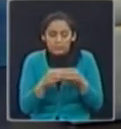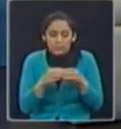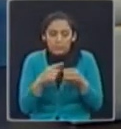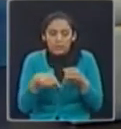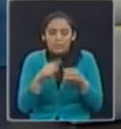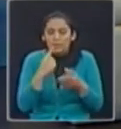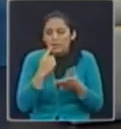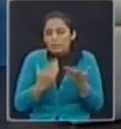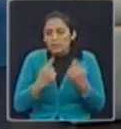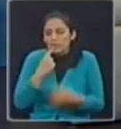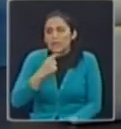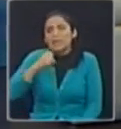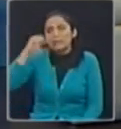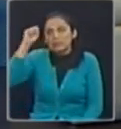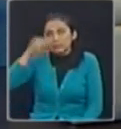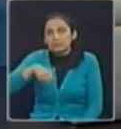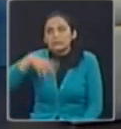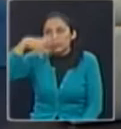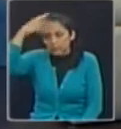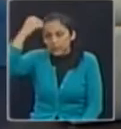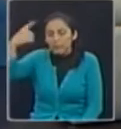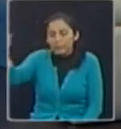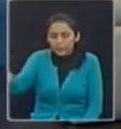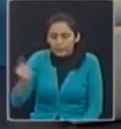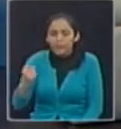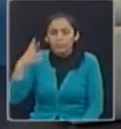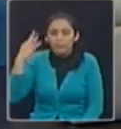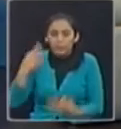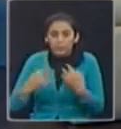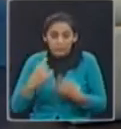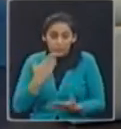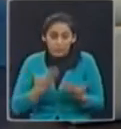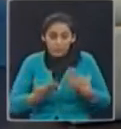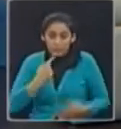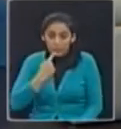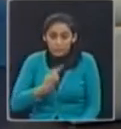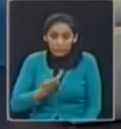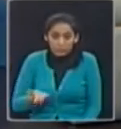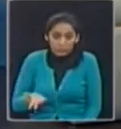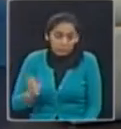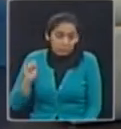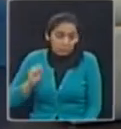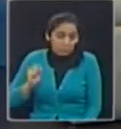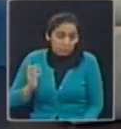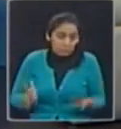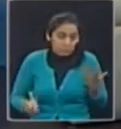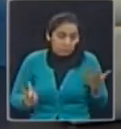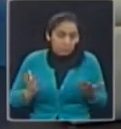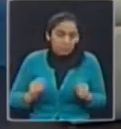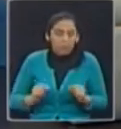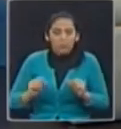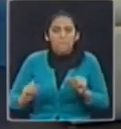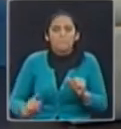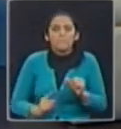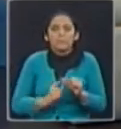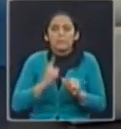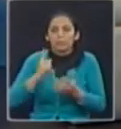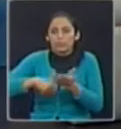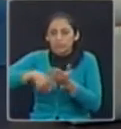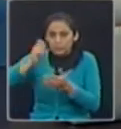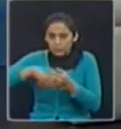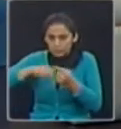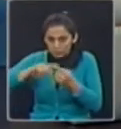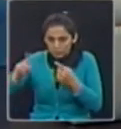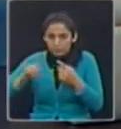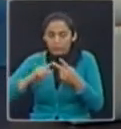juicio político? Esto tendrá que ir a la Corte Constitucional. Esto va a la Corte Constitucional. Exactamente. Entonces, primero la recolección de firmas. Segundo, la aprobación